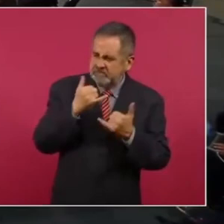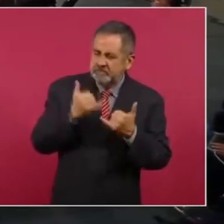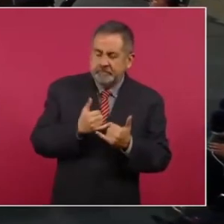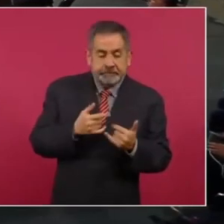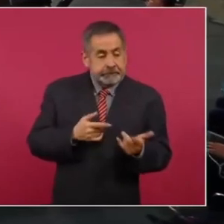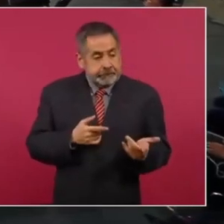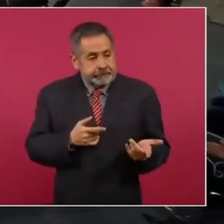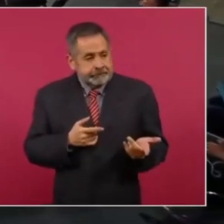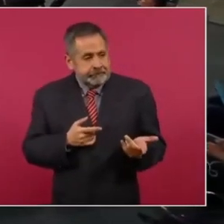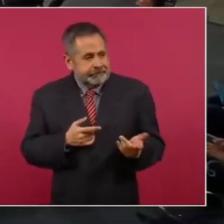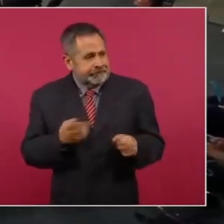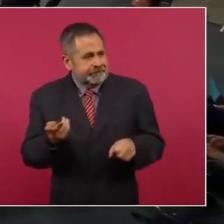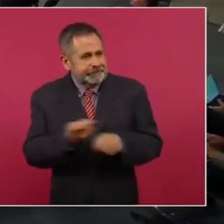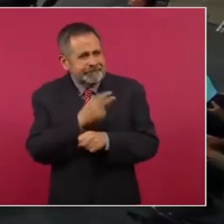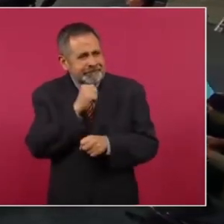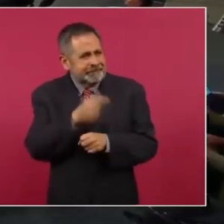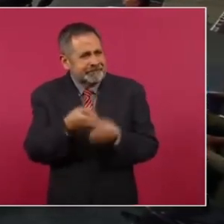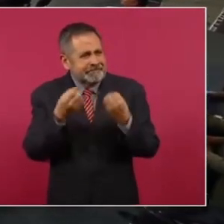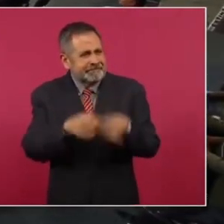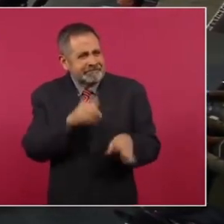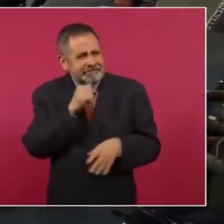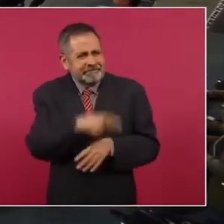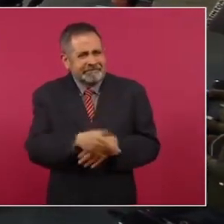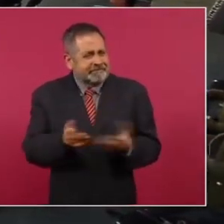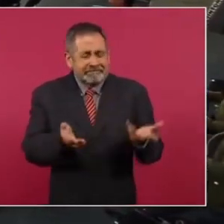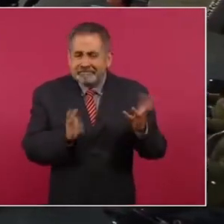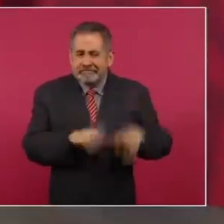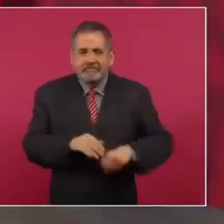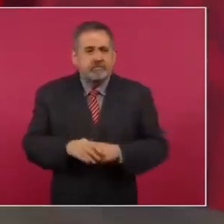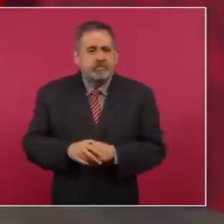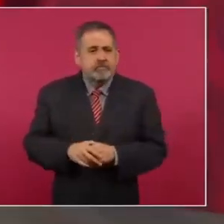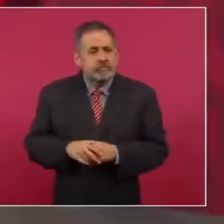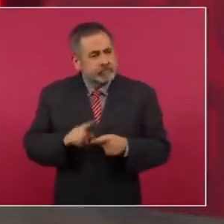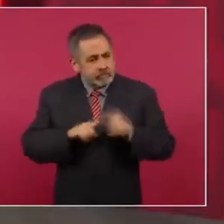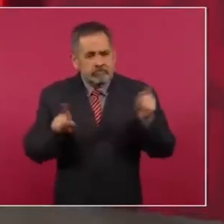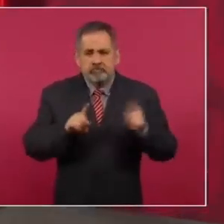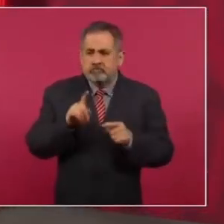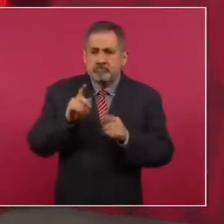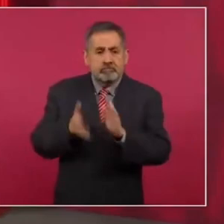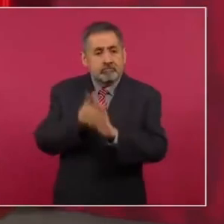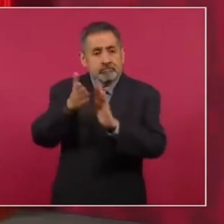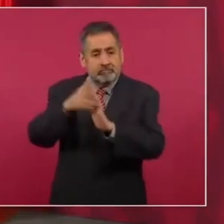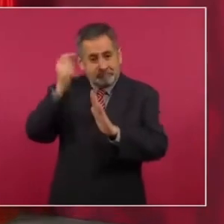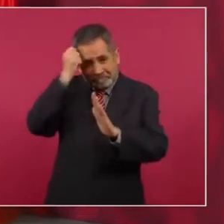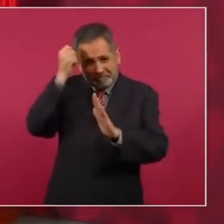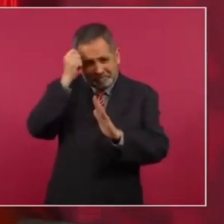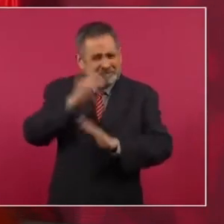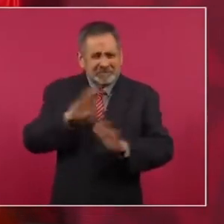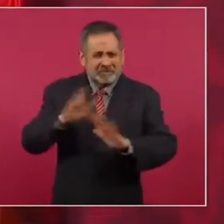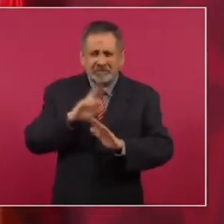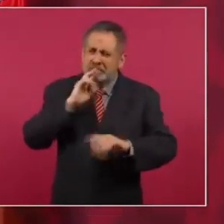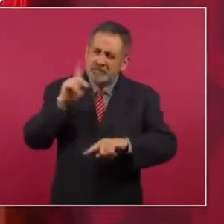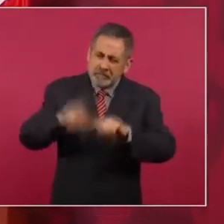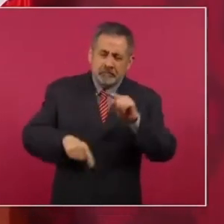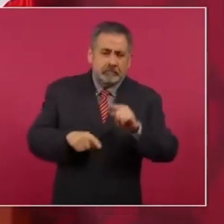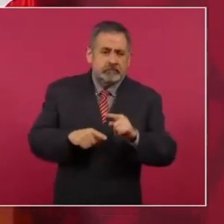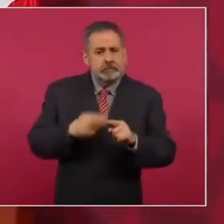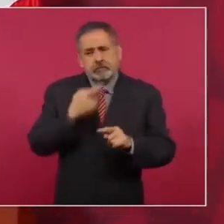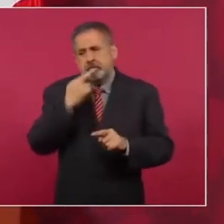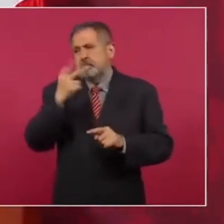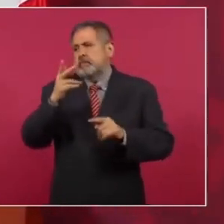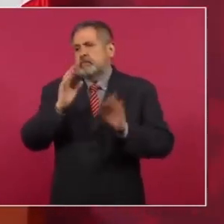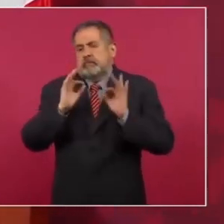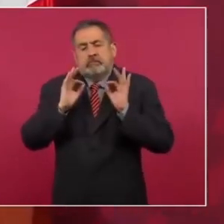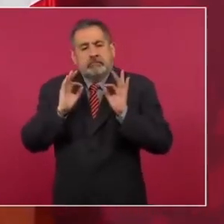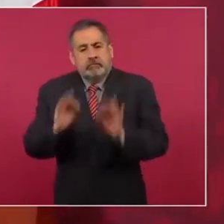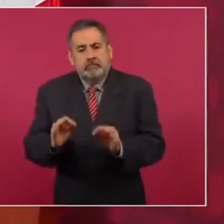porque no les afectó en nada, al contrario, es un beneficio el que no se haya hecho el aeropuerto en